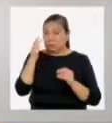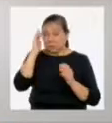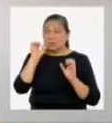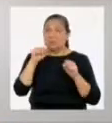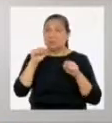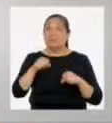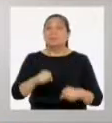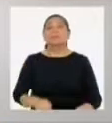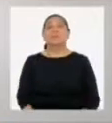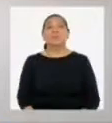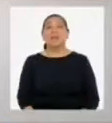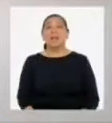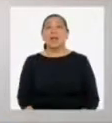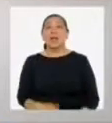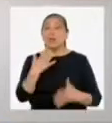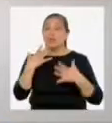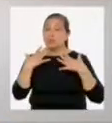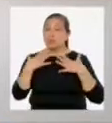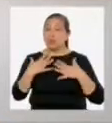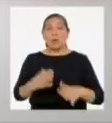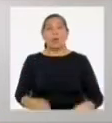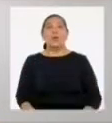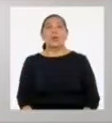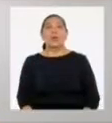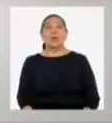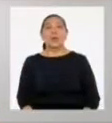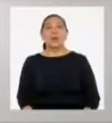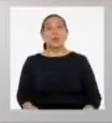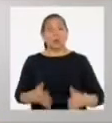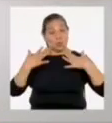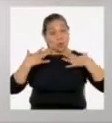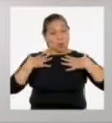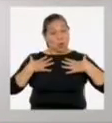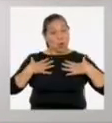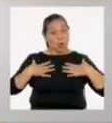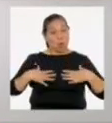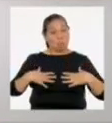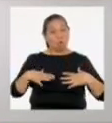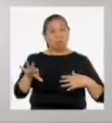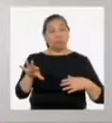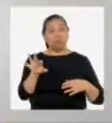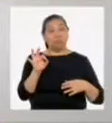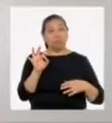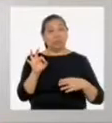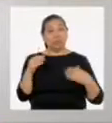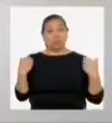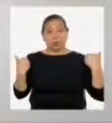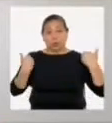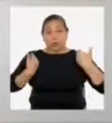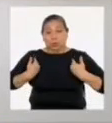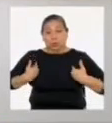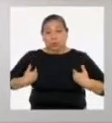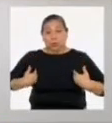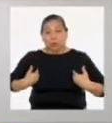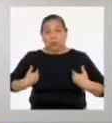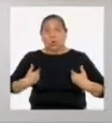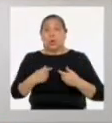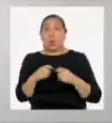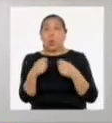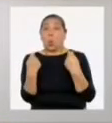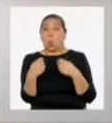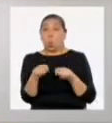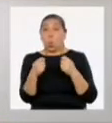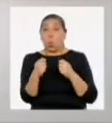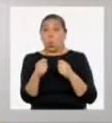curandera? Sí, en su ajuar, es decir, en su vestimenta, se encontró un chaleco de cuero y